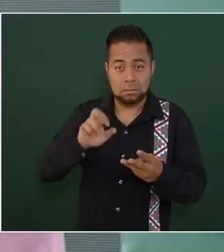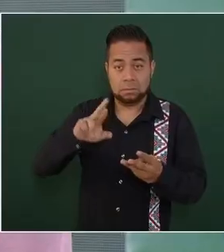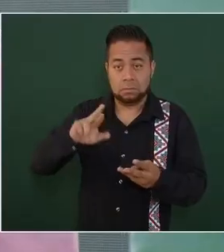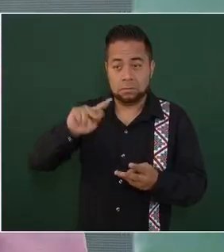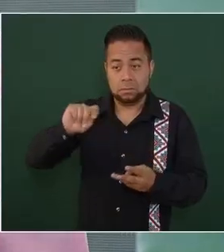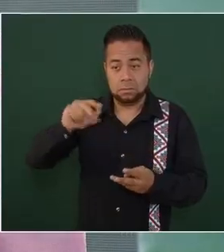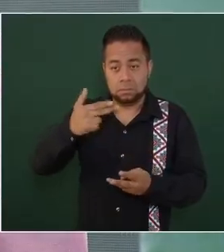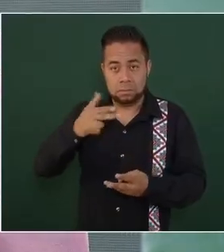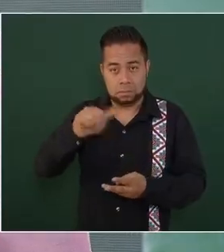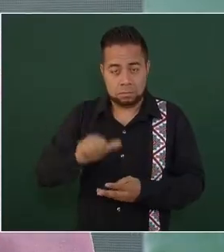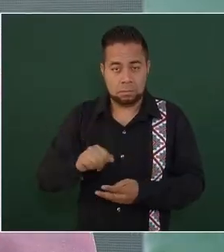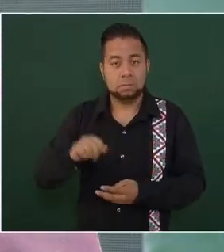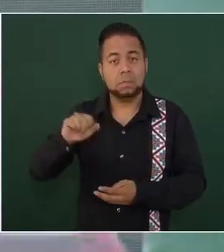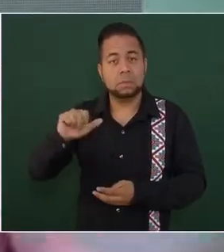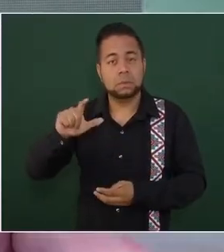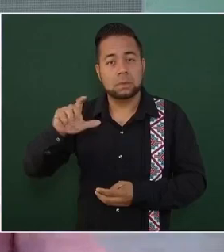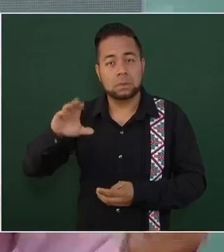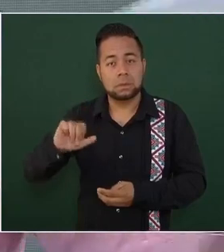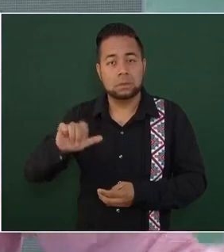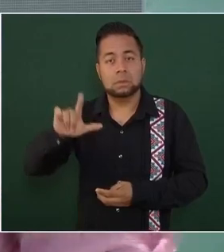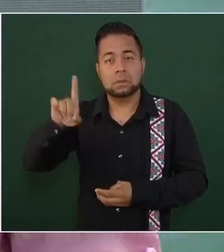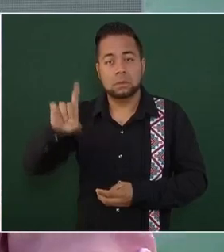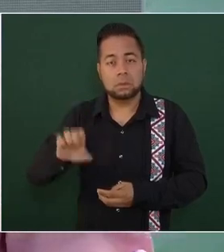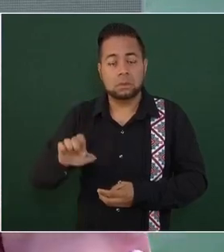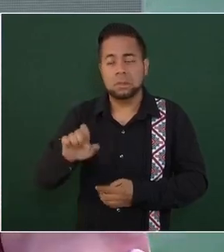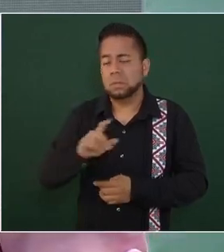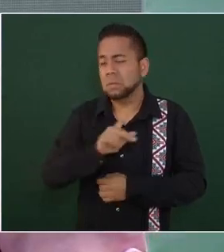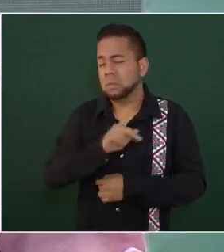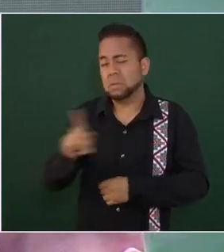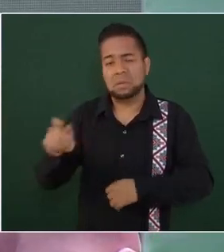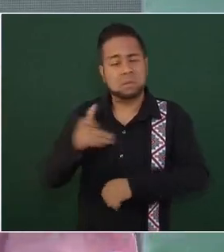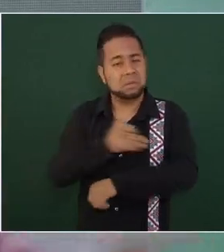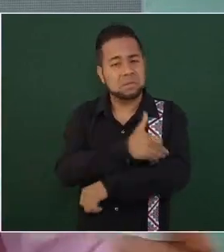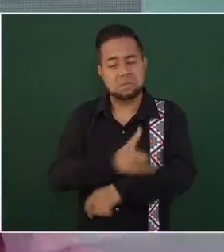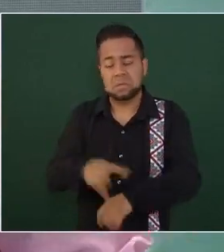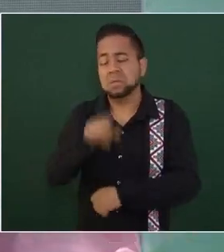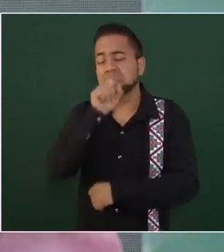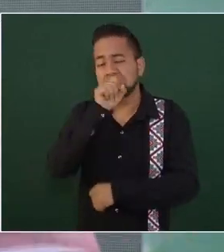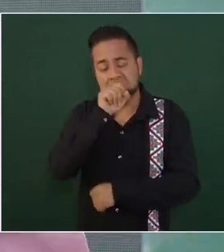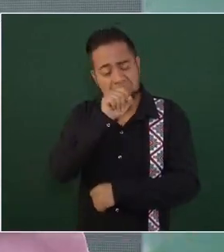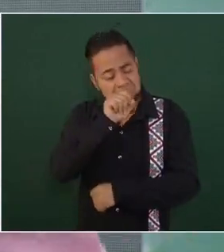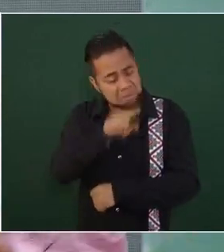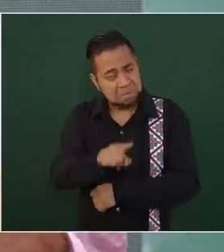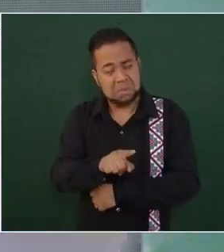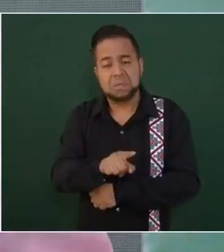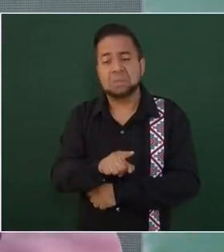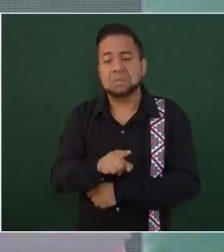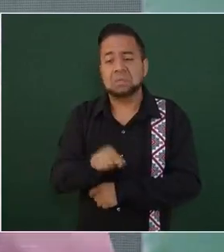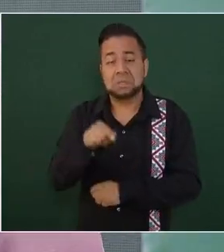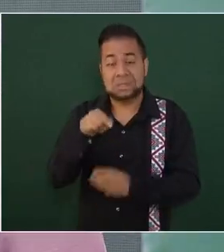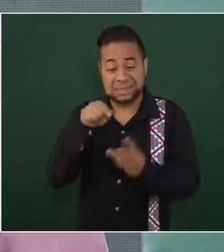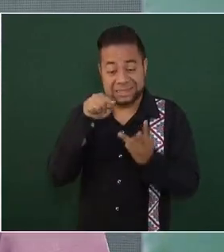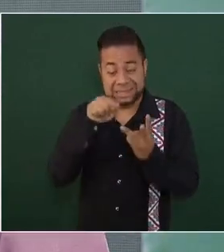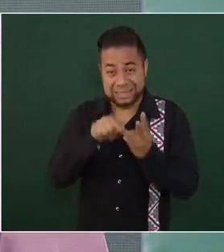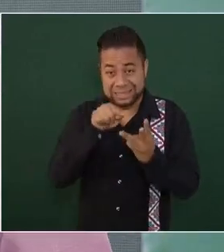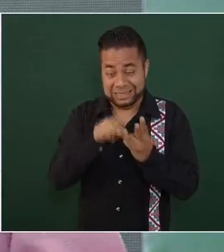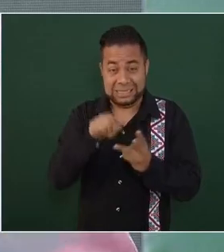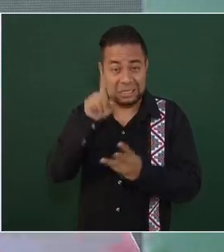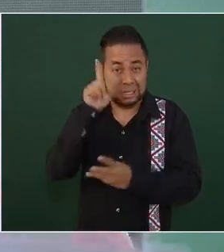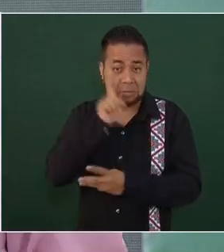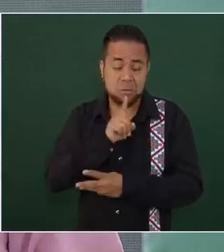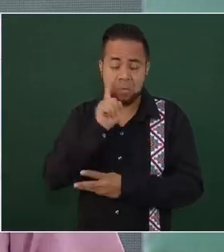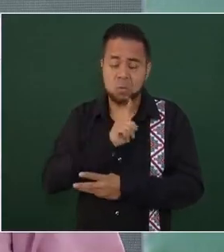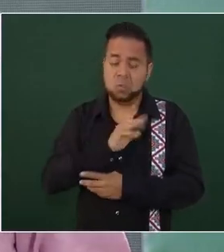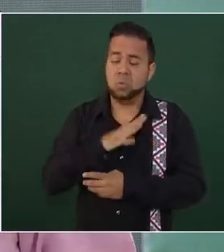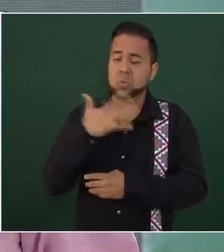alcalde toda la familia también lo mismo pero ella de